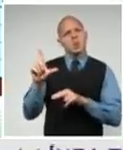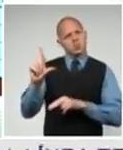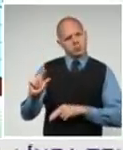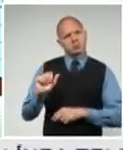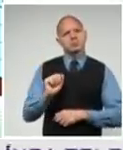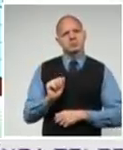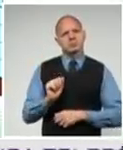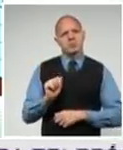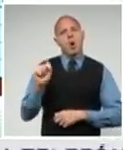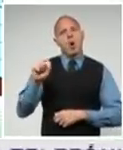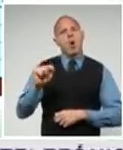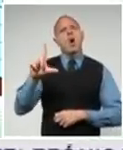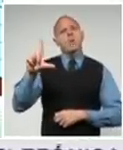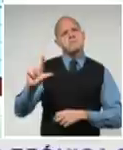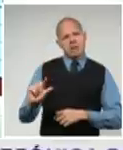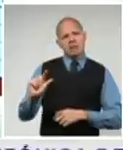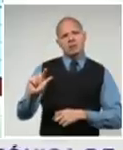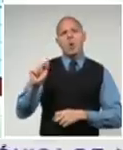de hoy es de